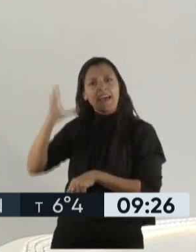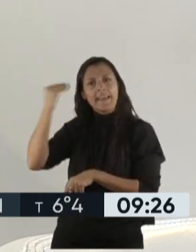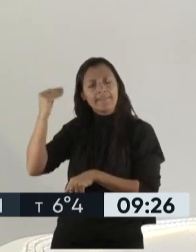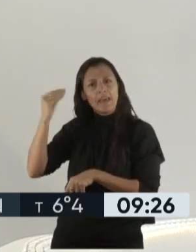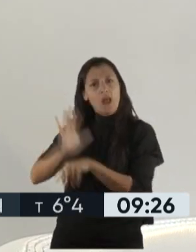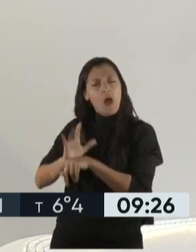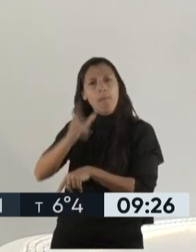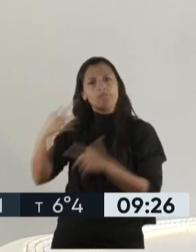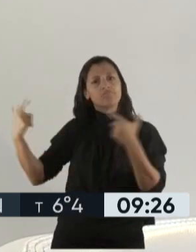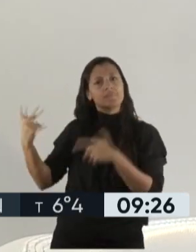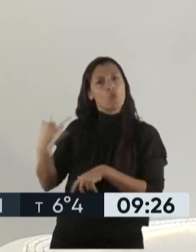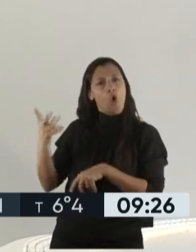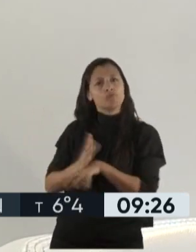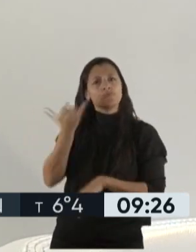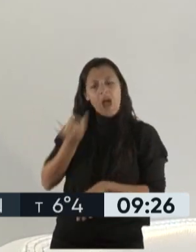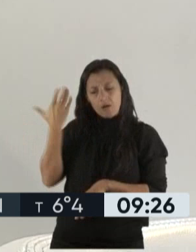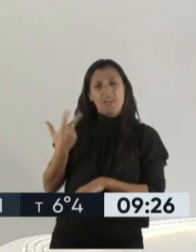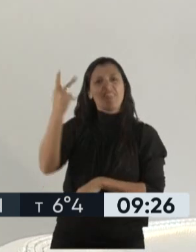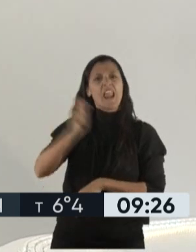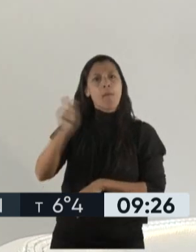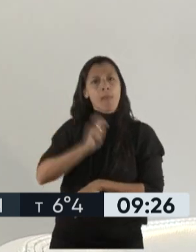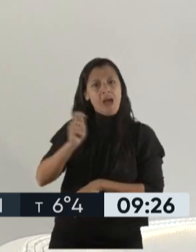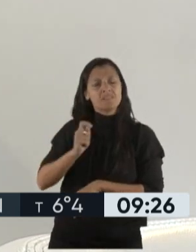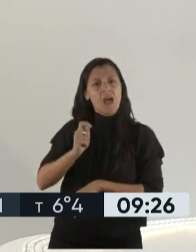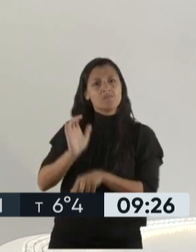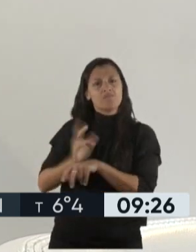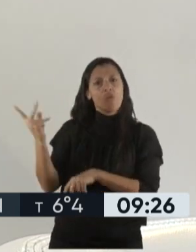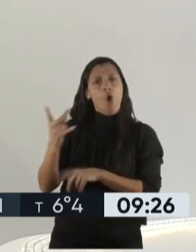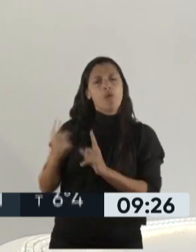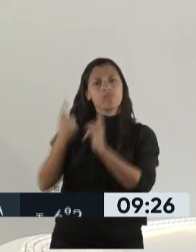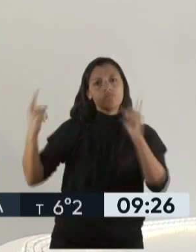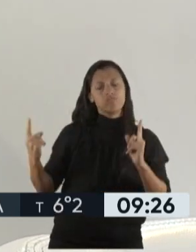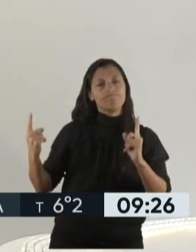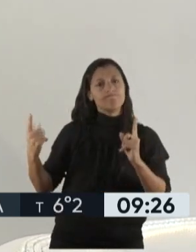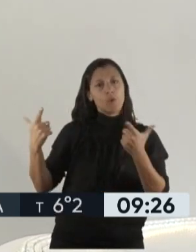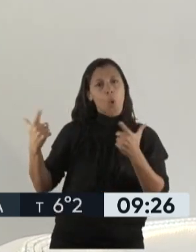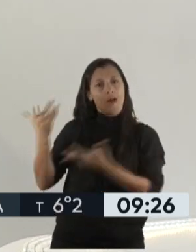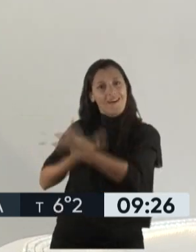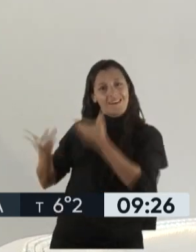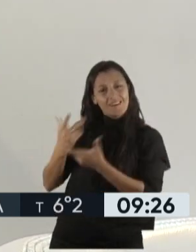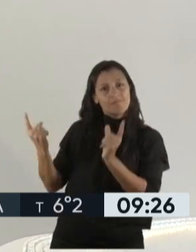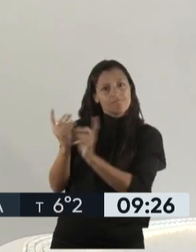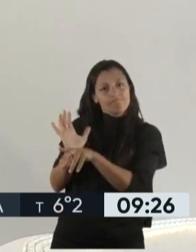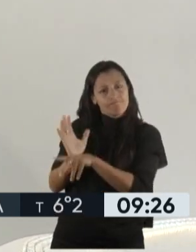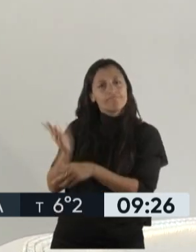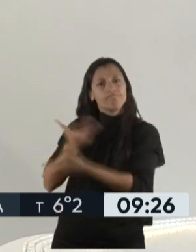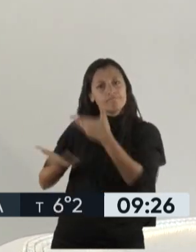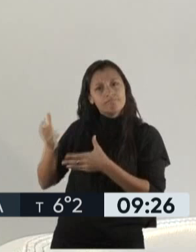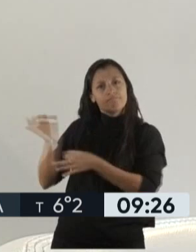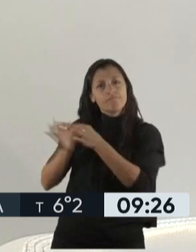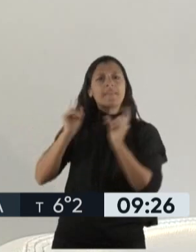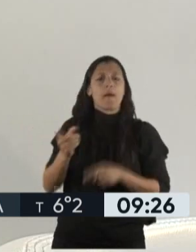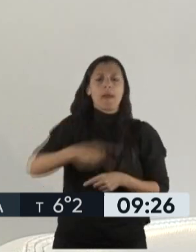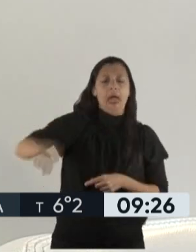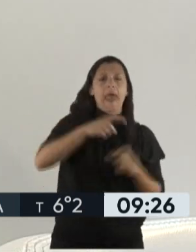a cumplir 3 meses, digo, en términos de estabilidad de un gobierno y de ofrecerle a los demás actores de poder, opositores,